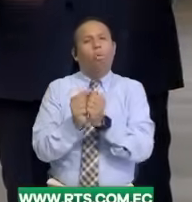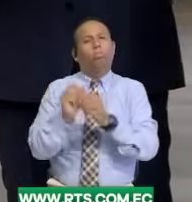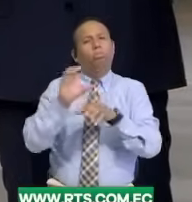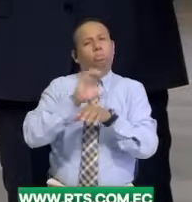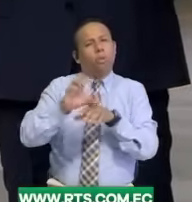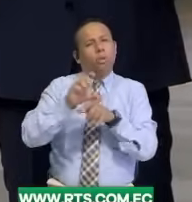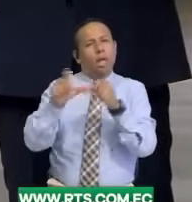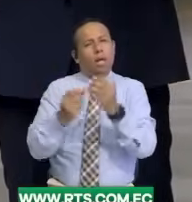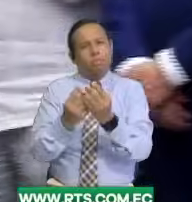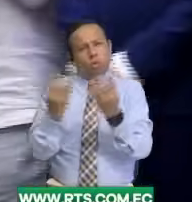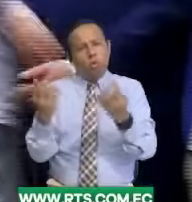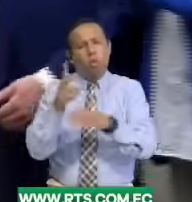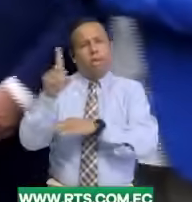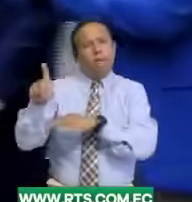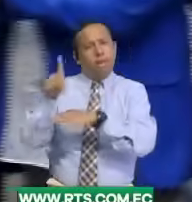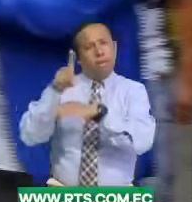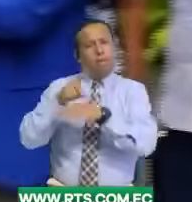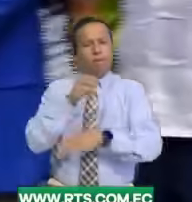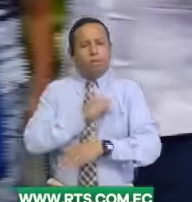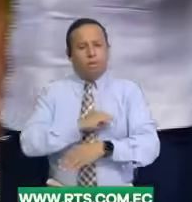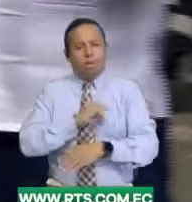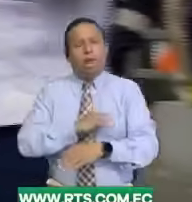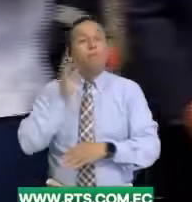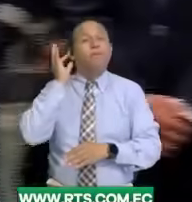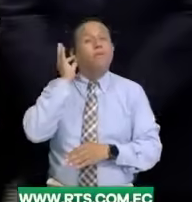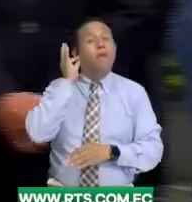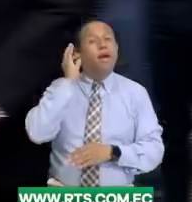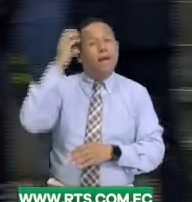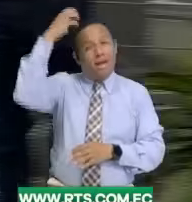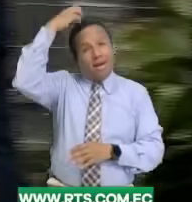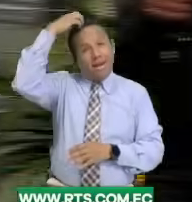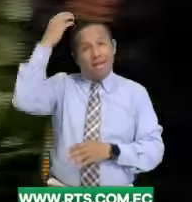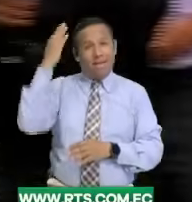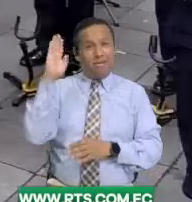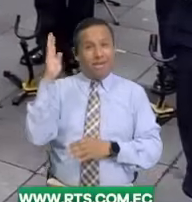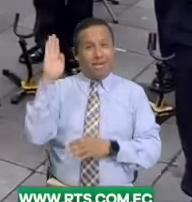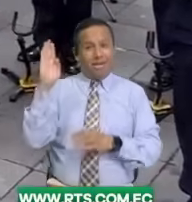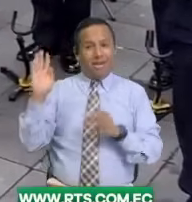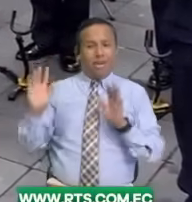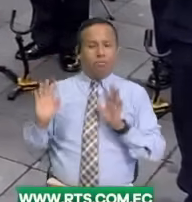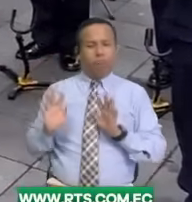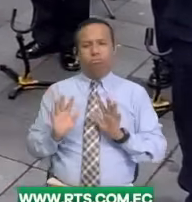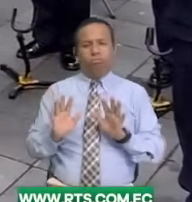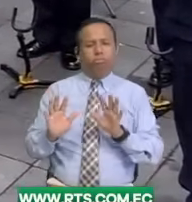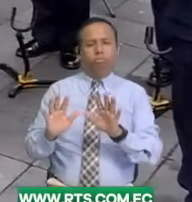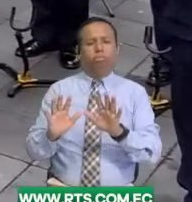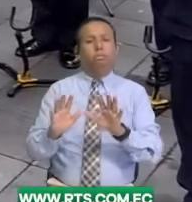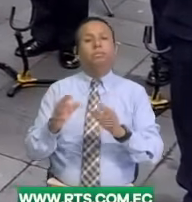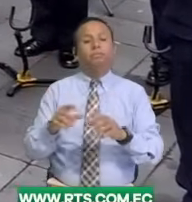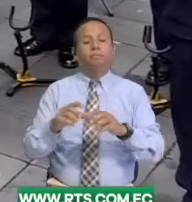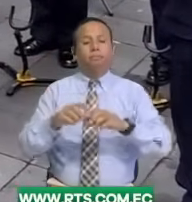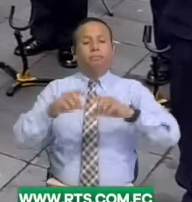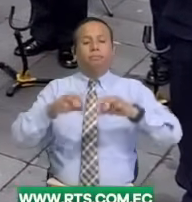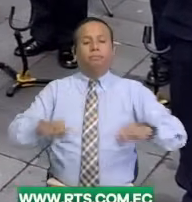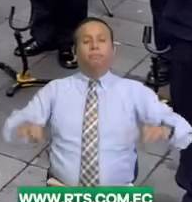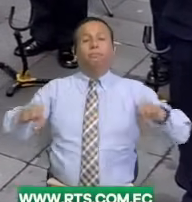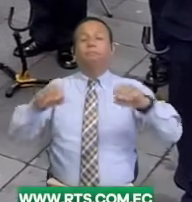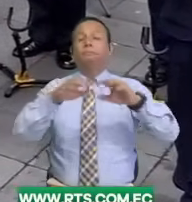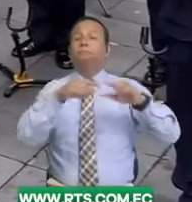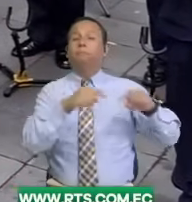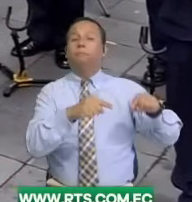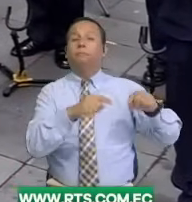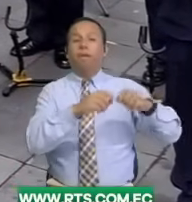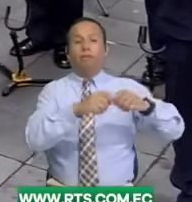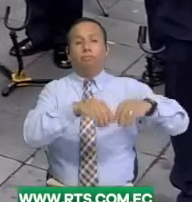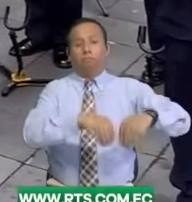concejales, directores municipales y Jennifer Tutibén, reina de Guayaquil, hizo la develación de la placa conmemorativa a la provincia libre de